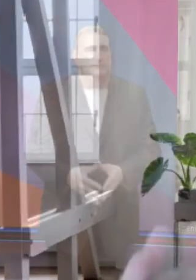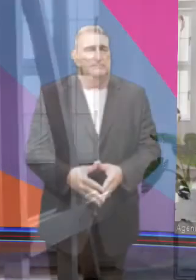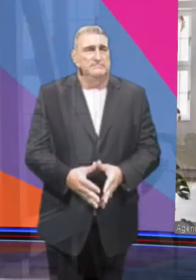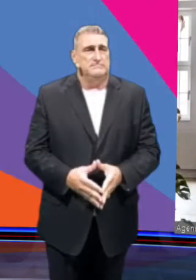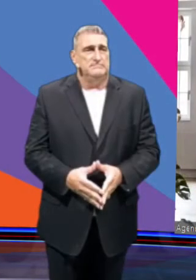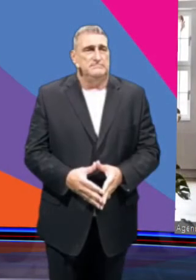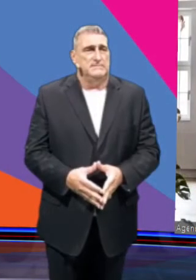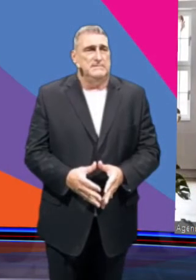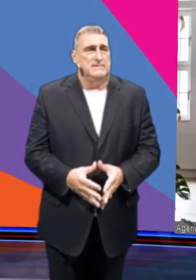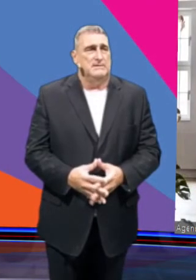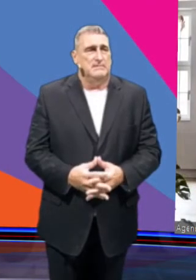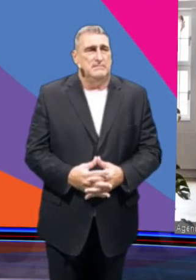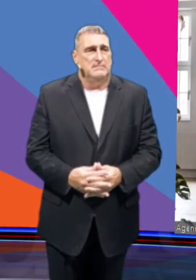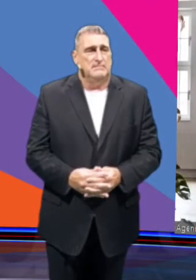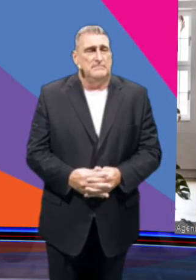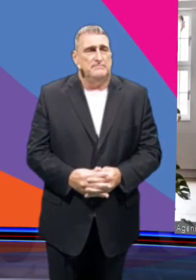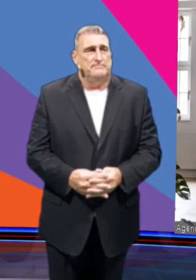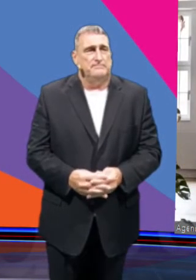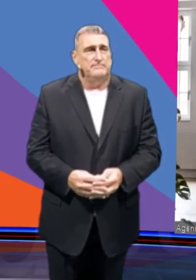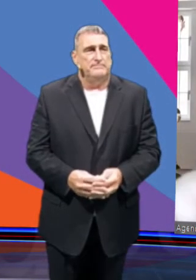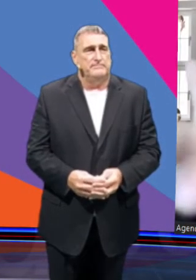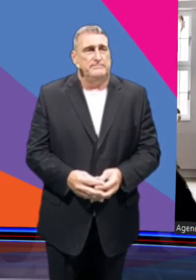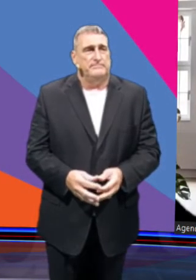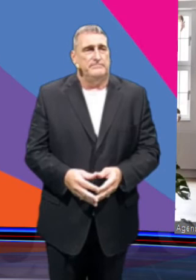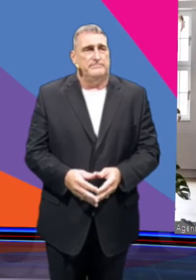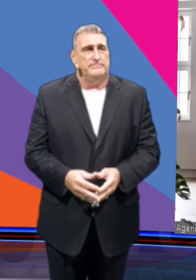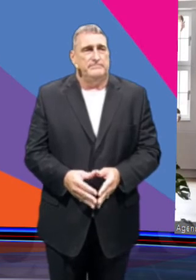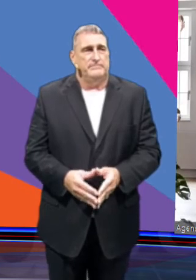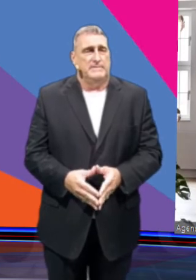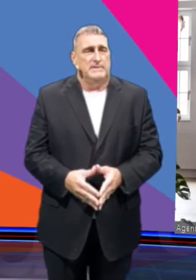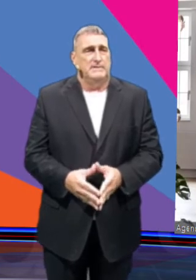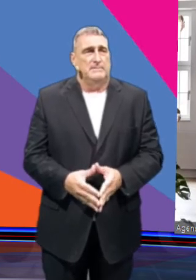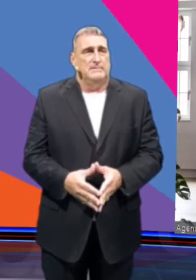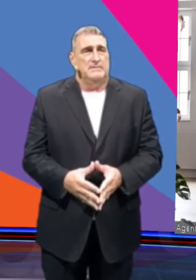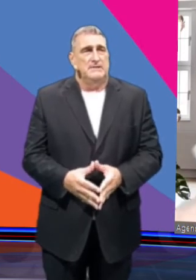Sí. ¿Qué quiere decir? Que si ocurre lo que ocurrió en el mundo,